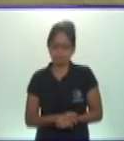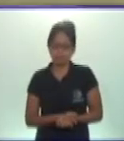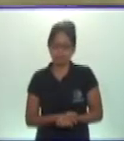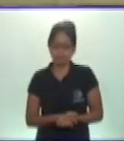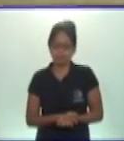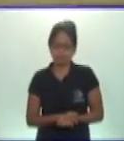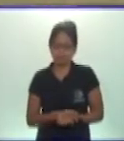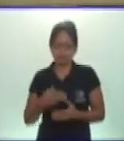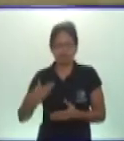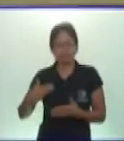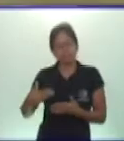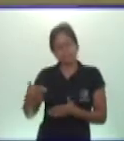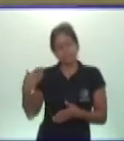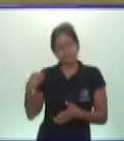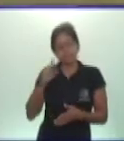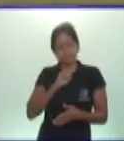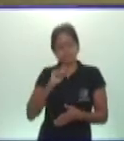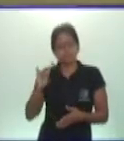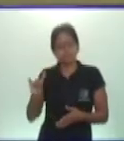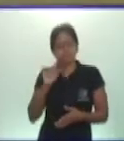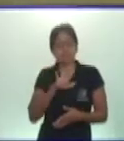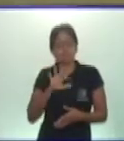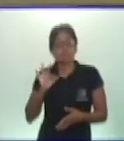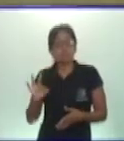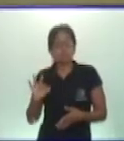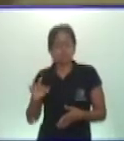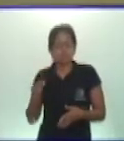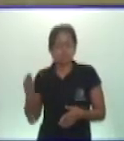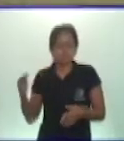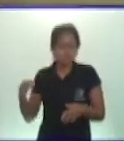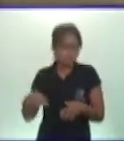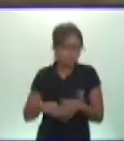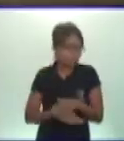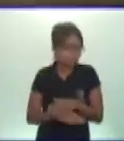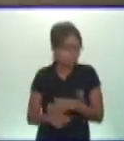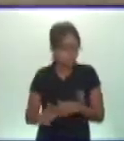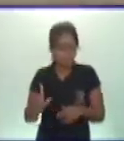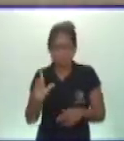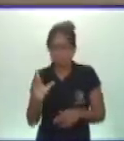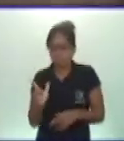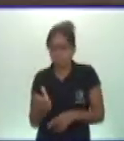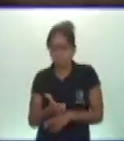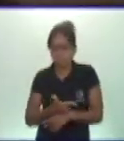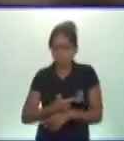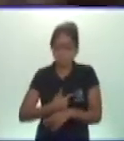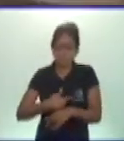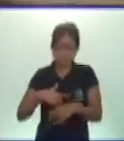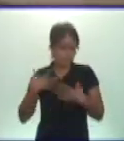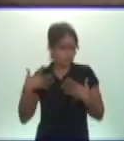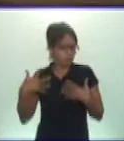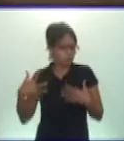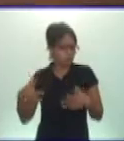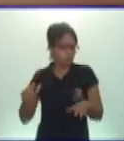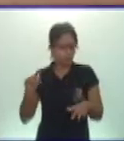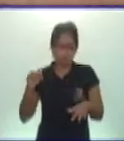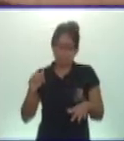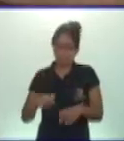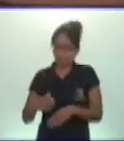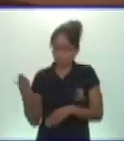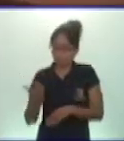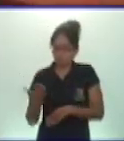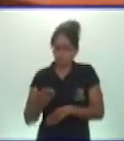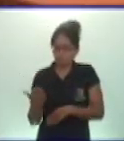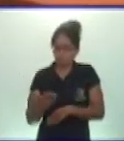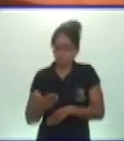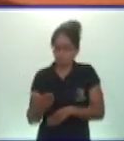de 1958 se tardaba media hora en llegar al este de la ciudad, hoy en un automóvil a 60 kilómetros por hora